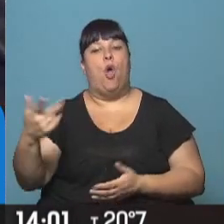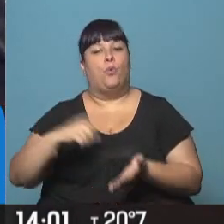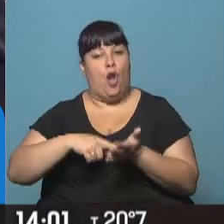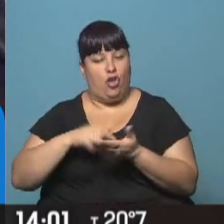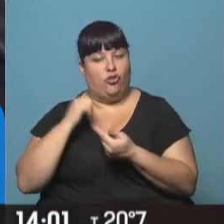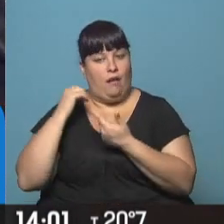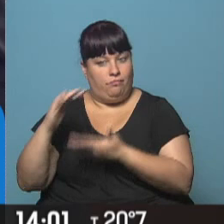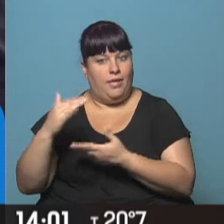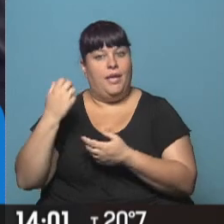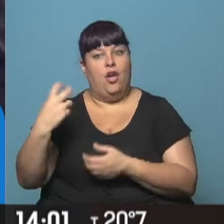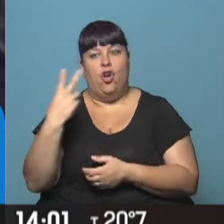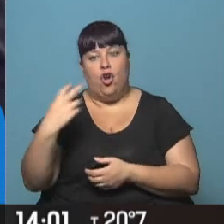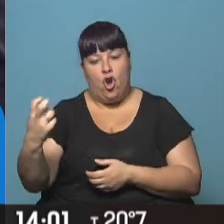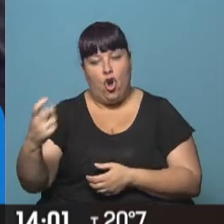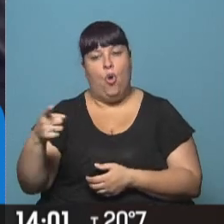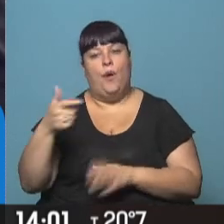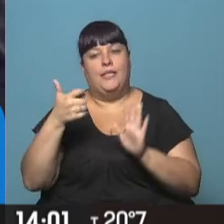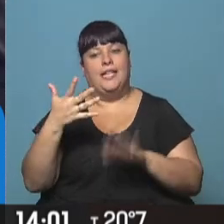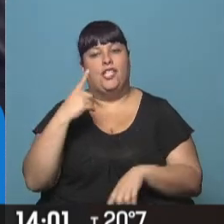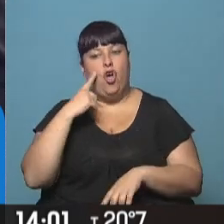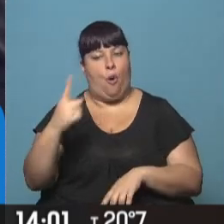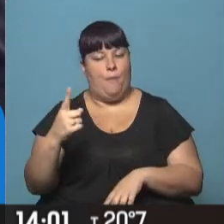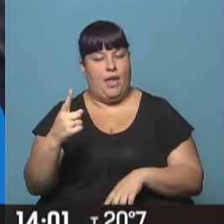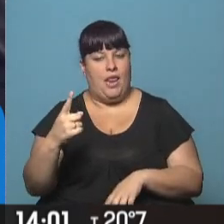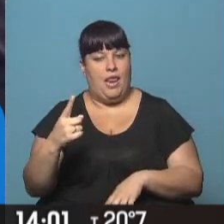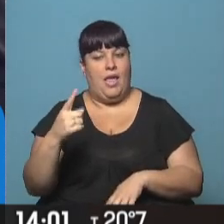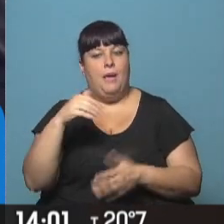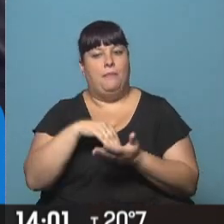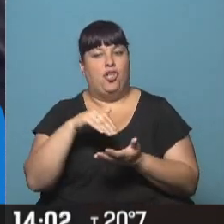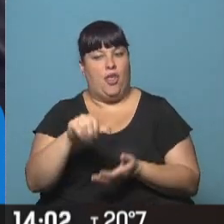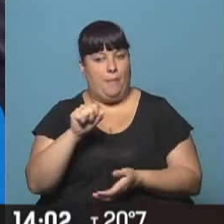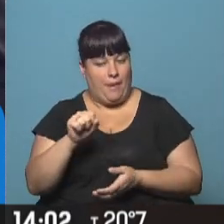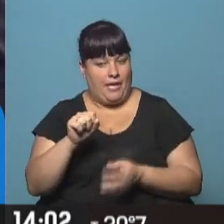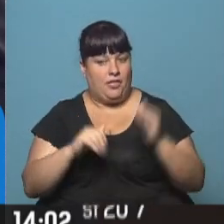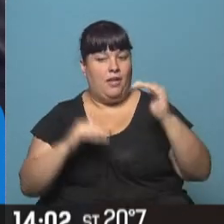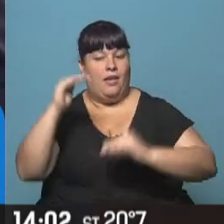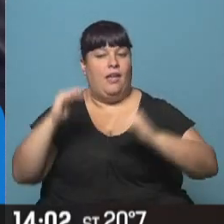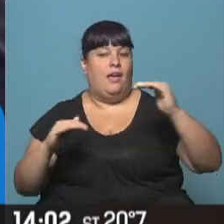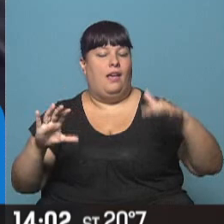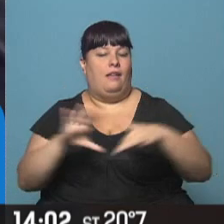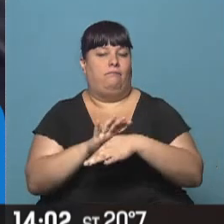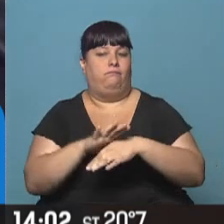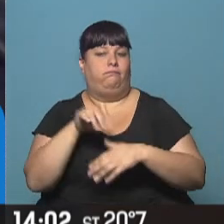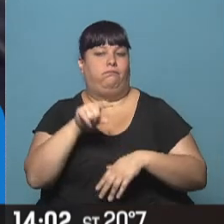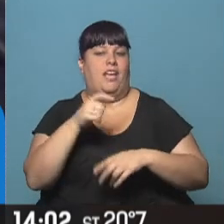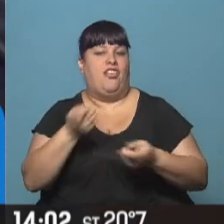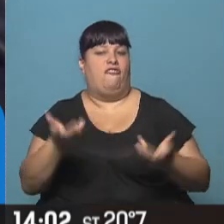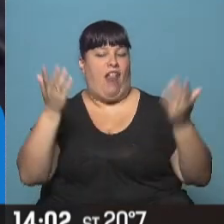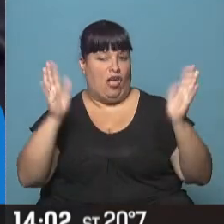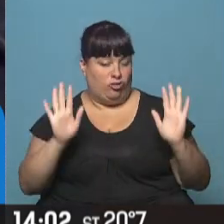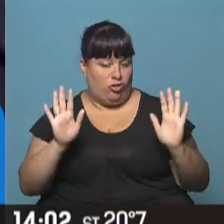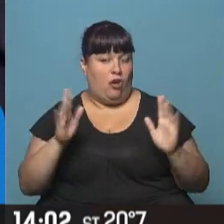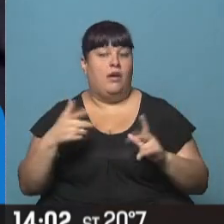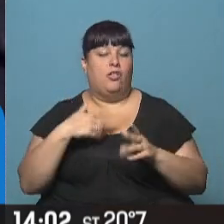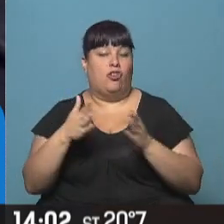Aires empieza a recibir estos 65.000 millones de pesos ajustados por inflación, y